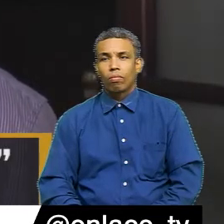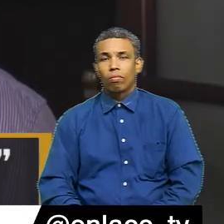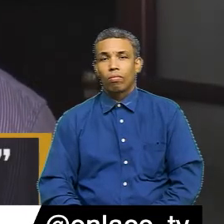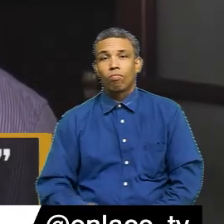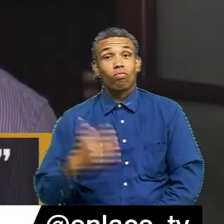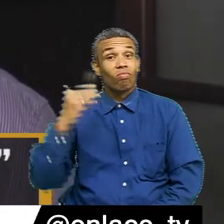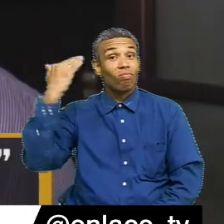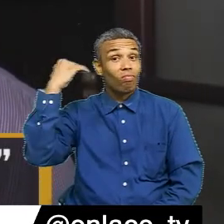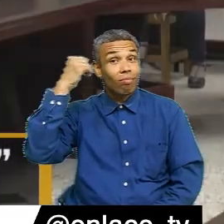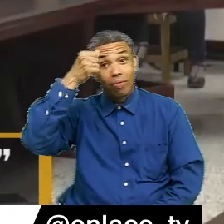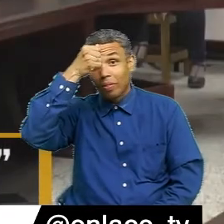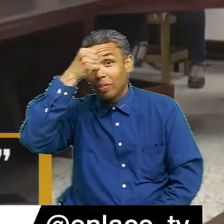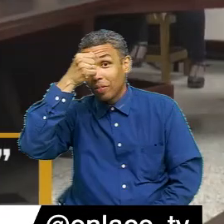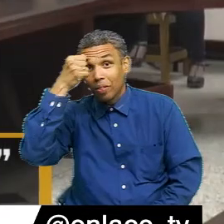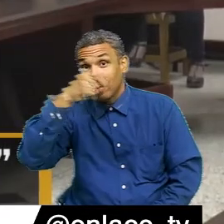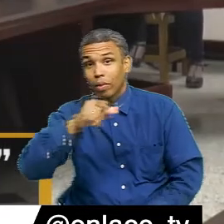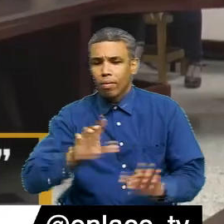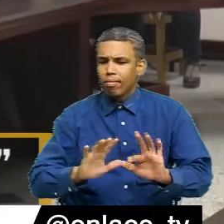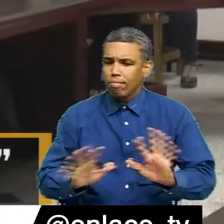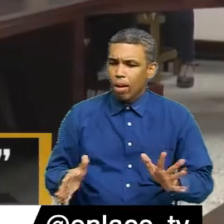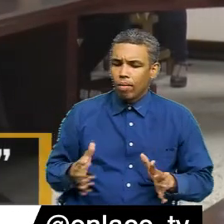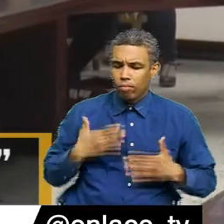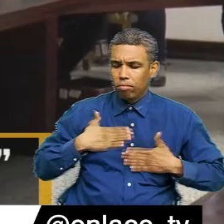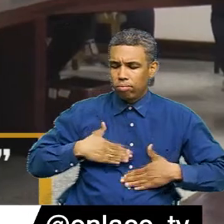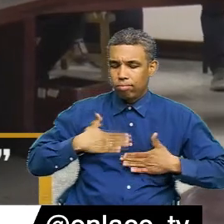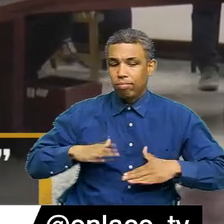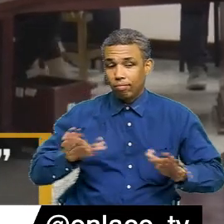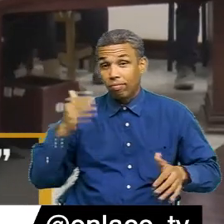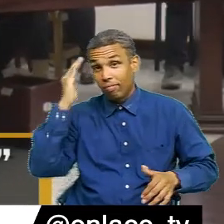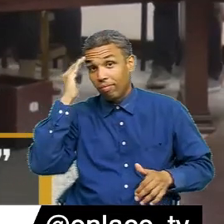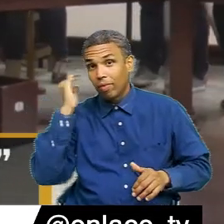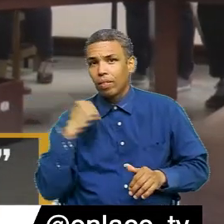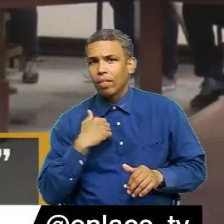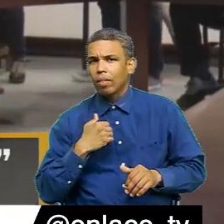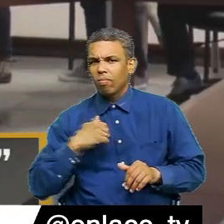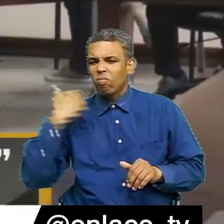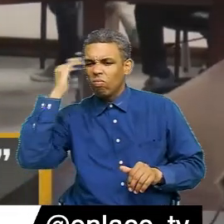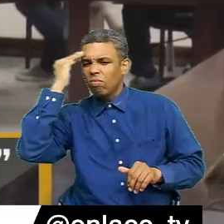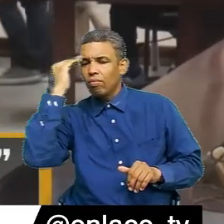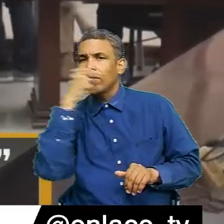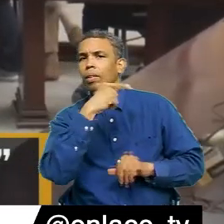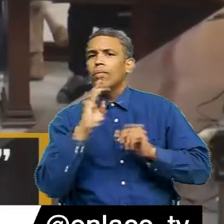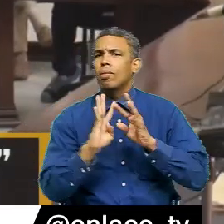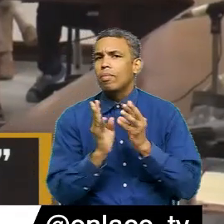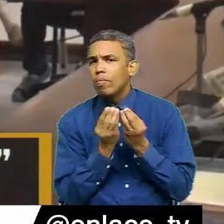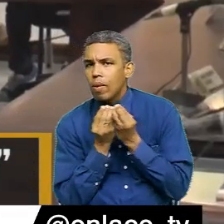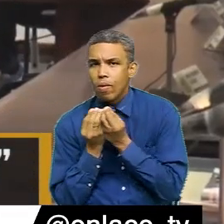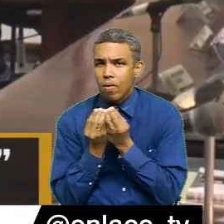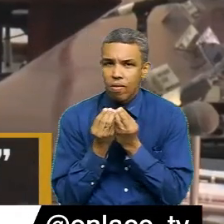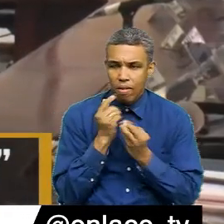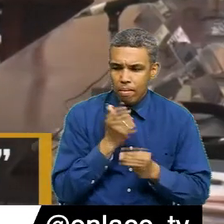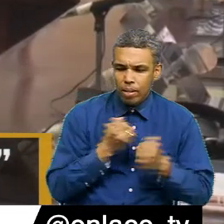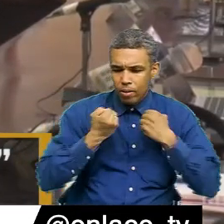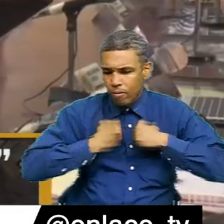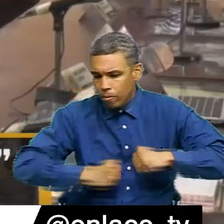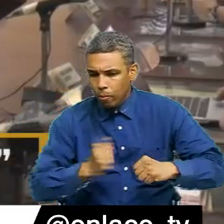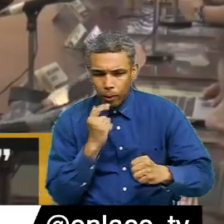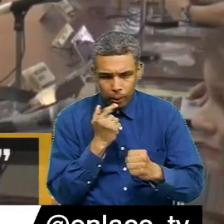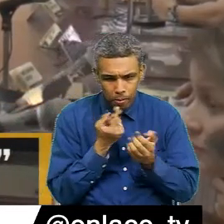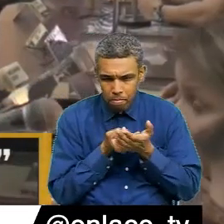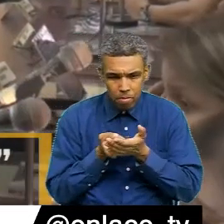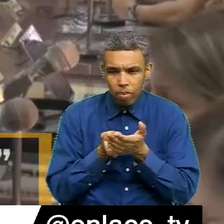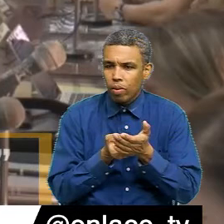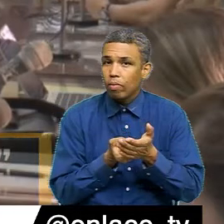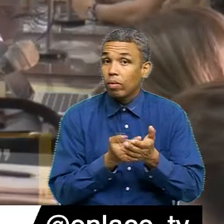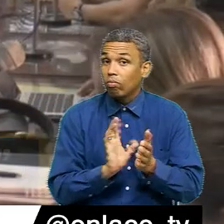fueron ya prácticos en el tema. Y finalizó diciendo que confía en la sensatez y responsabilidad de los concejales para que el trabajo legislativo sea